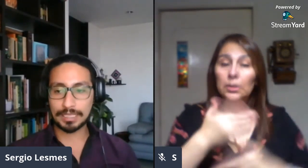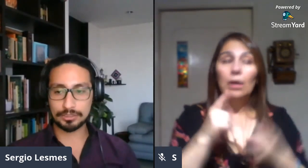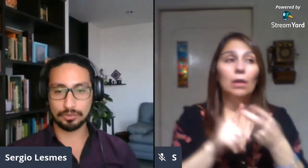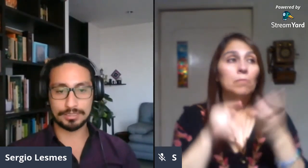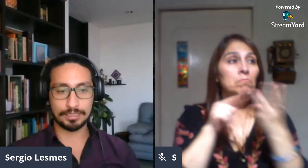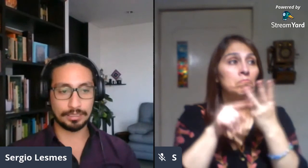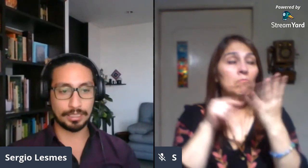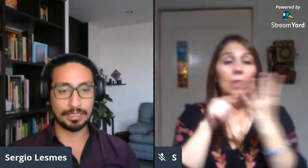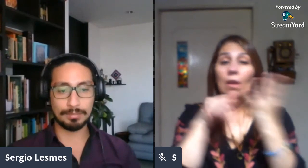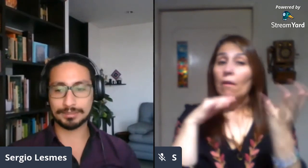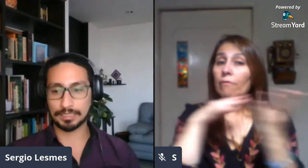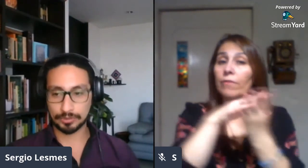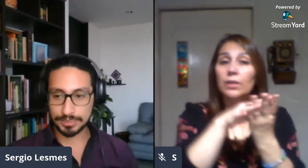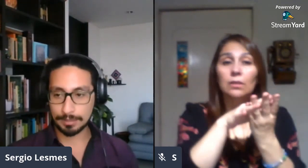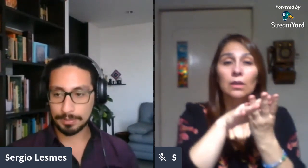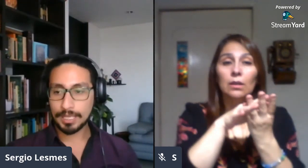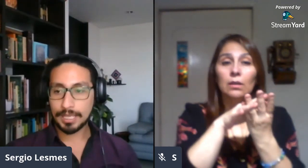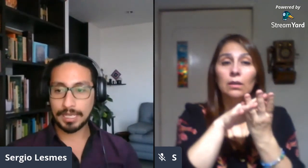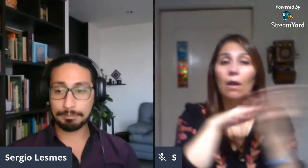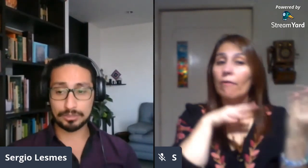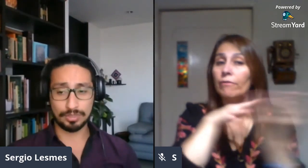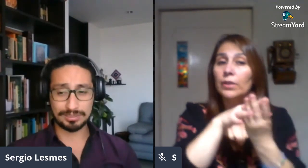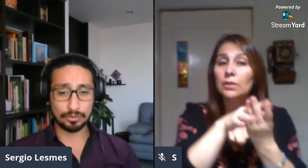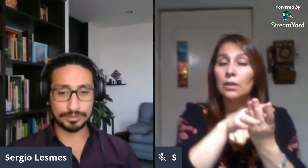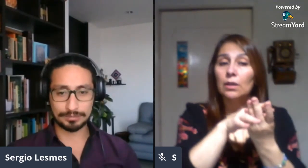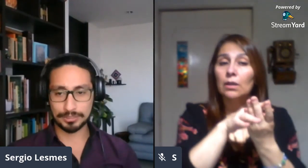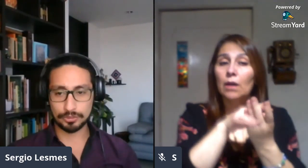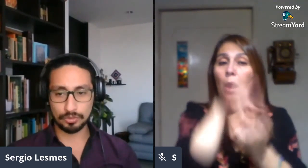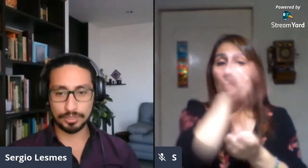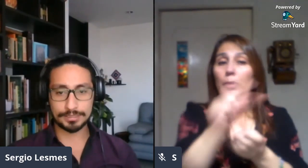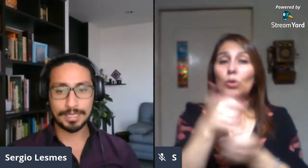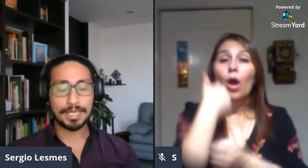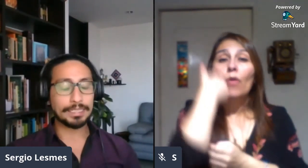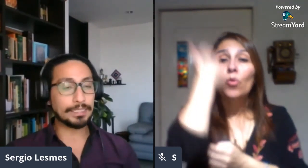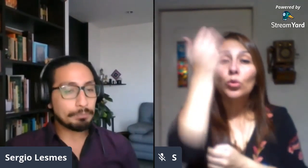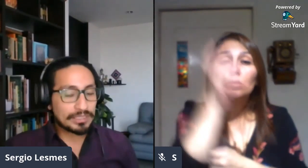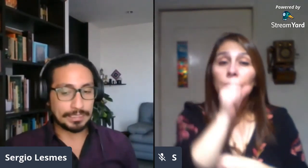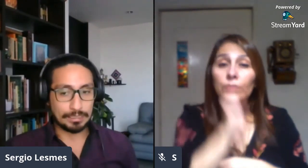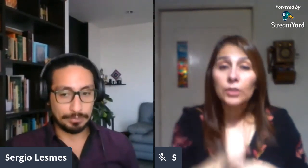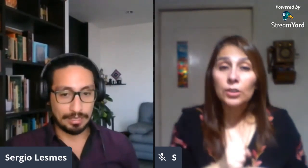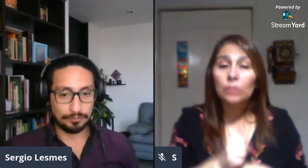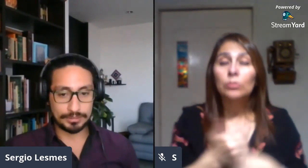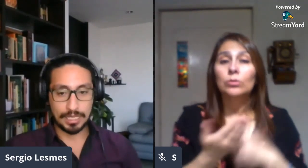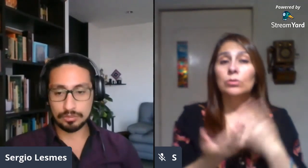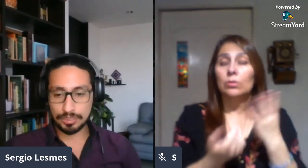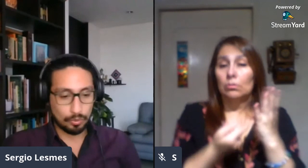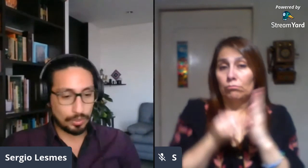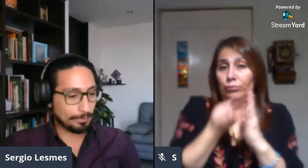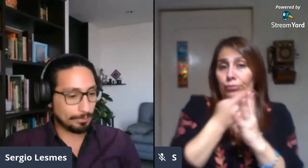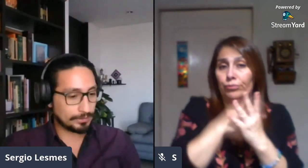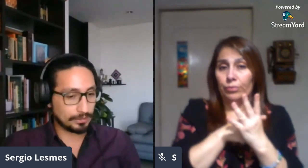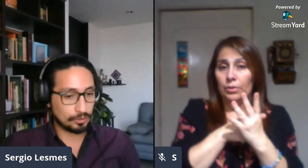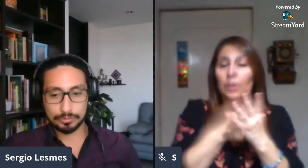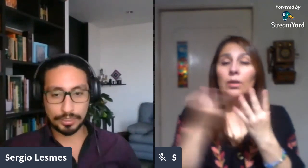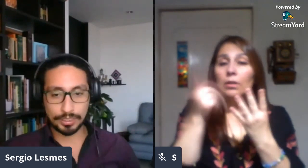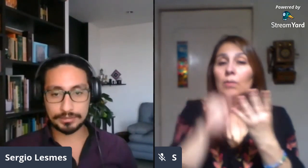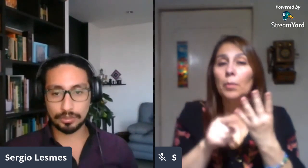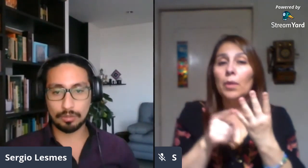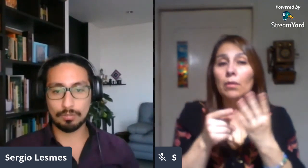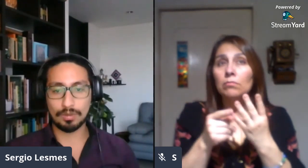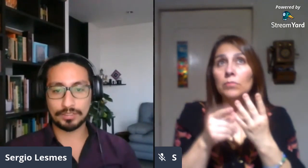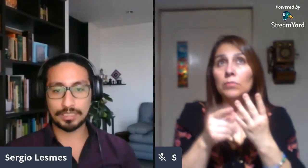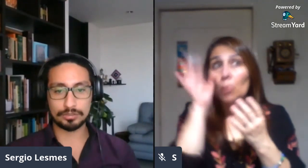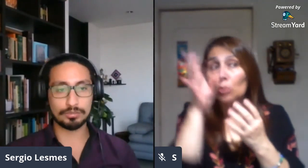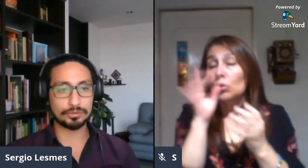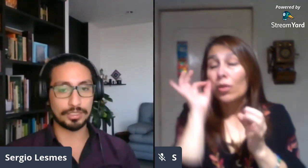tenido implicaciones en el maltrato hacia personas adultas mayores, y pues que también ha afectado, seguramente no tenemos un registro de